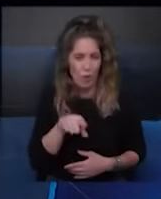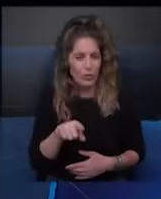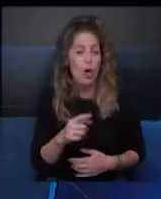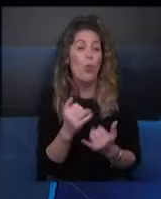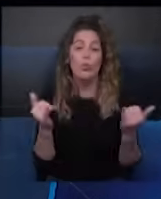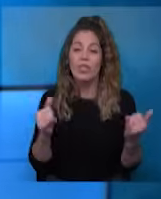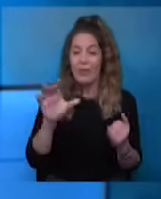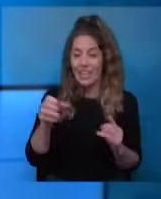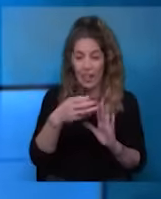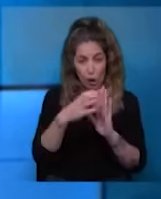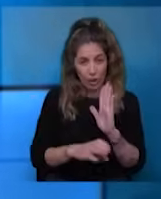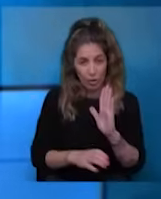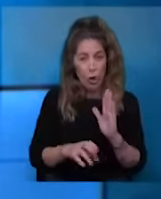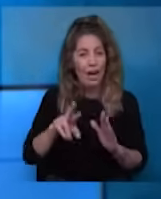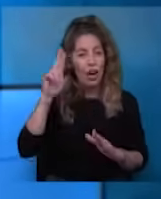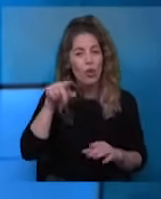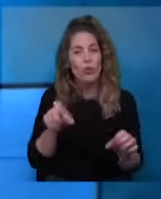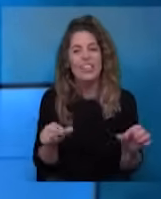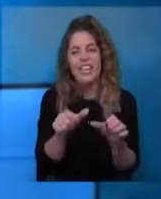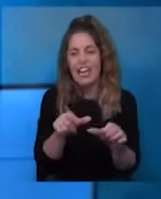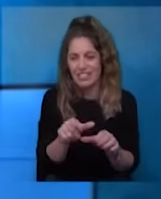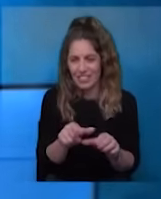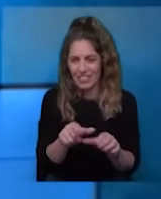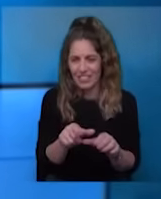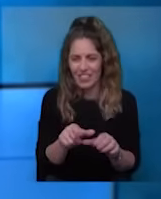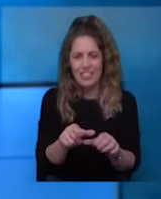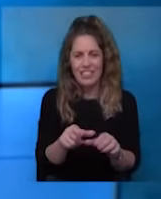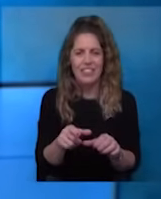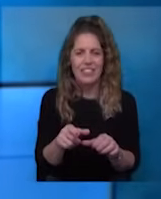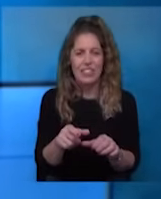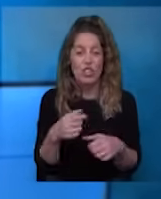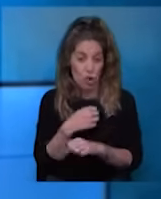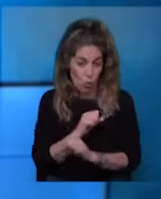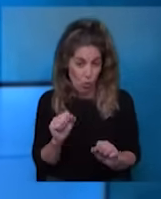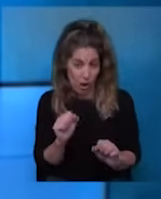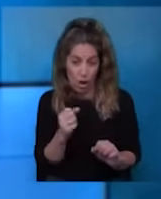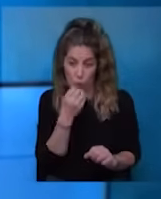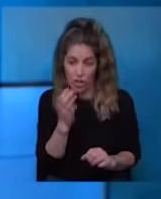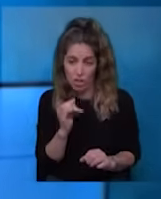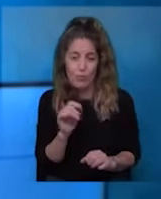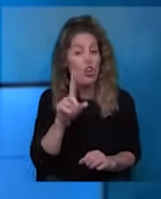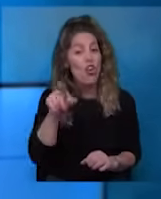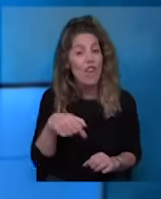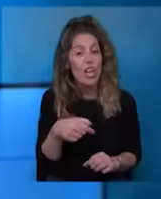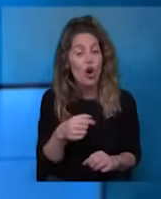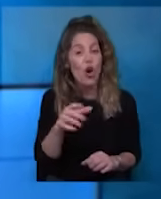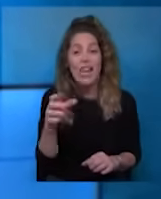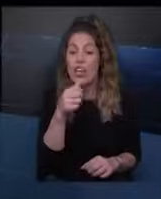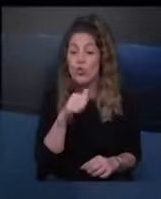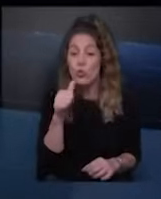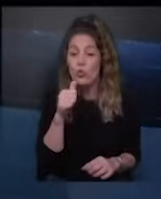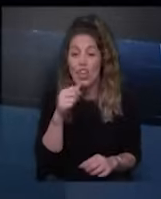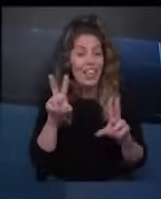va a tener que traer el currículum de vuelta para recordar a la gente todo lo que usted es pero yo podré ser bueno pero yo no vengo con la solución del tema del